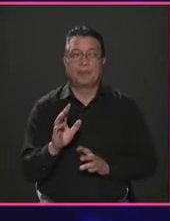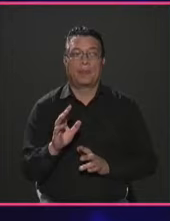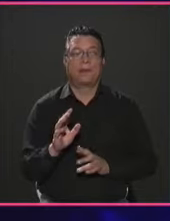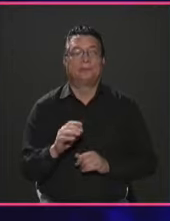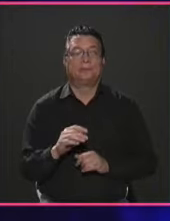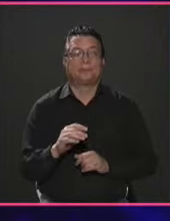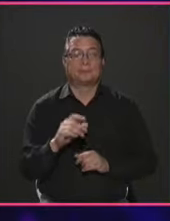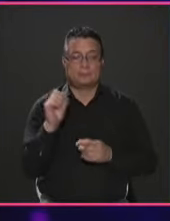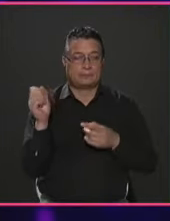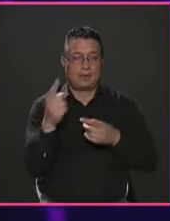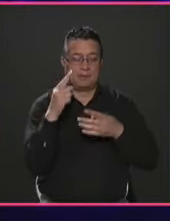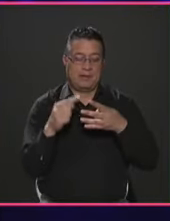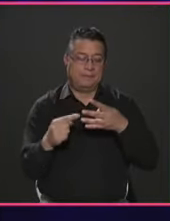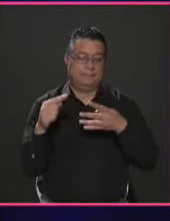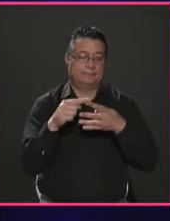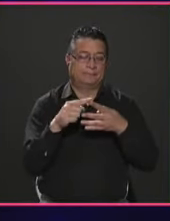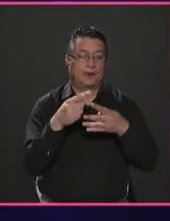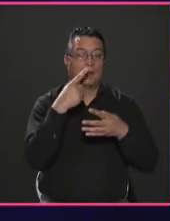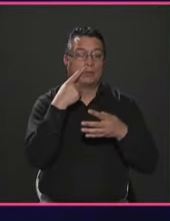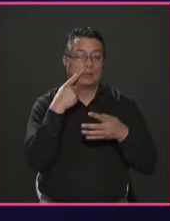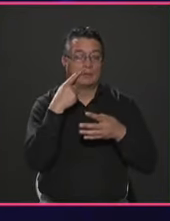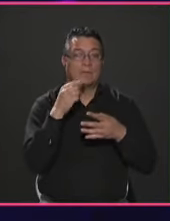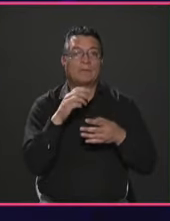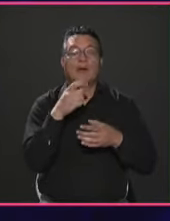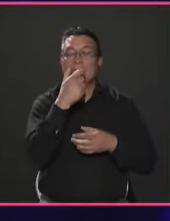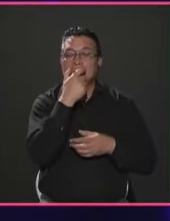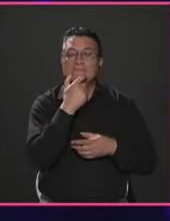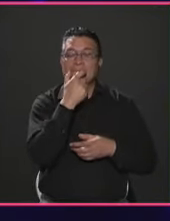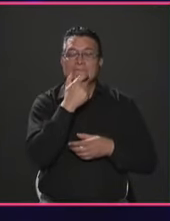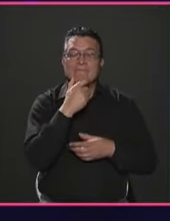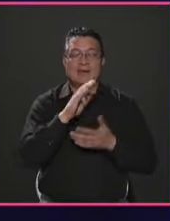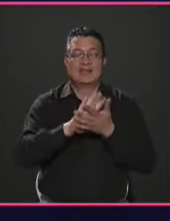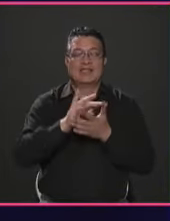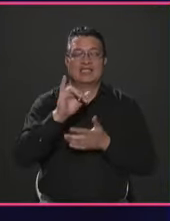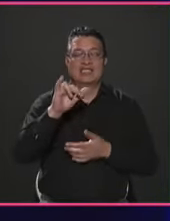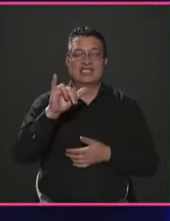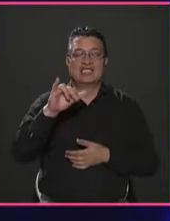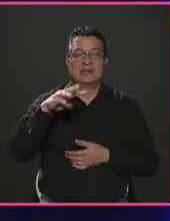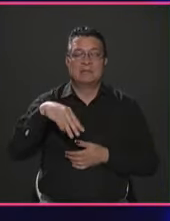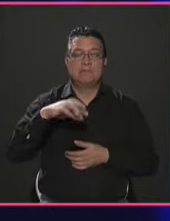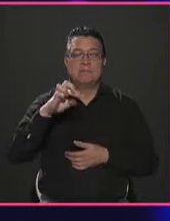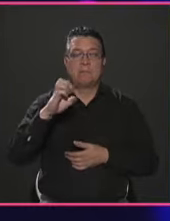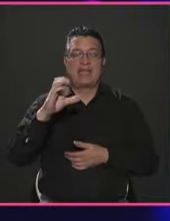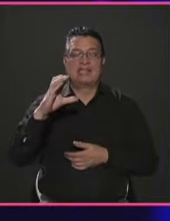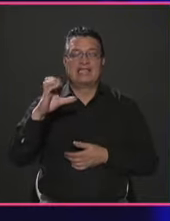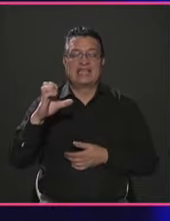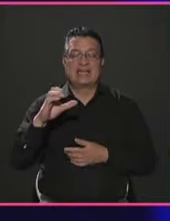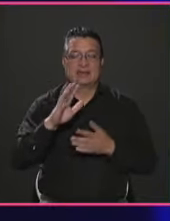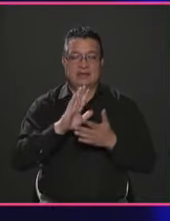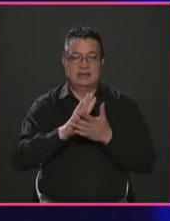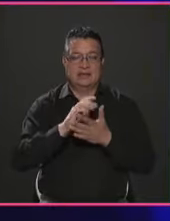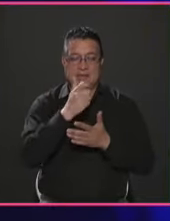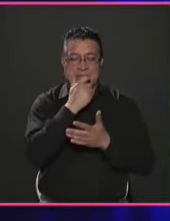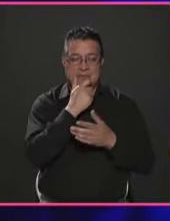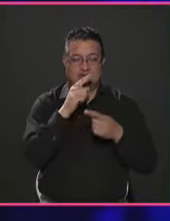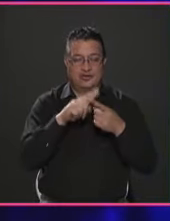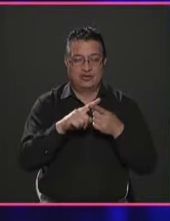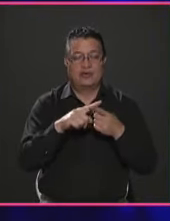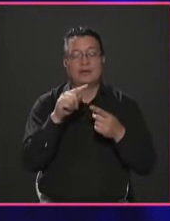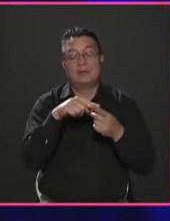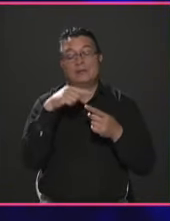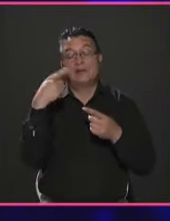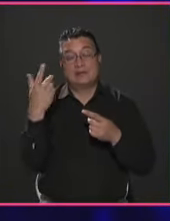mente primero lo experimentamos con chimpancés y y y esa